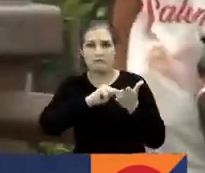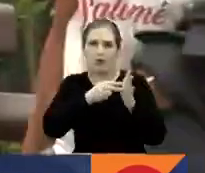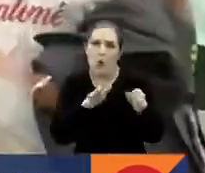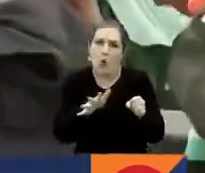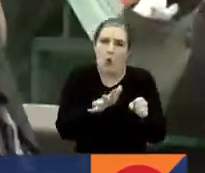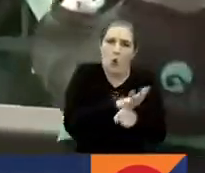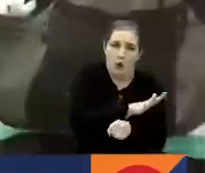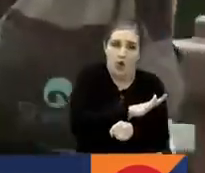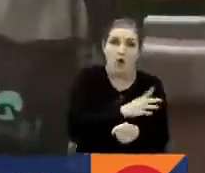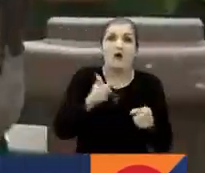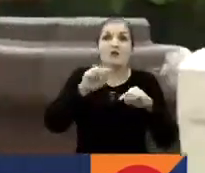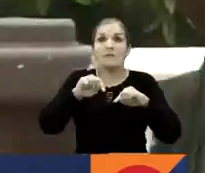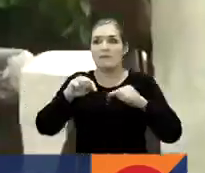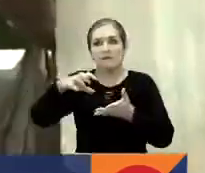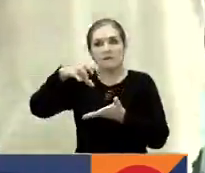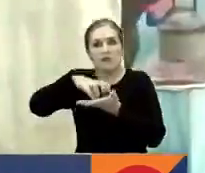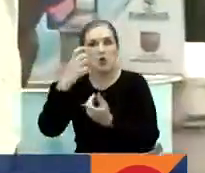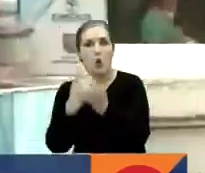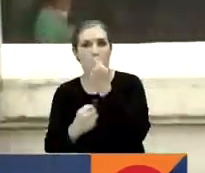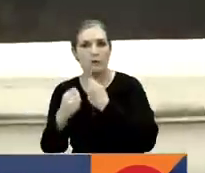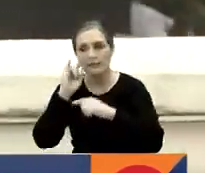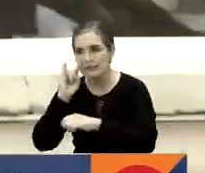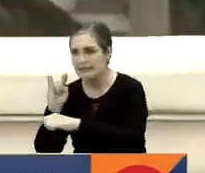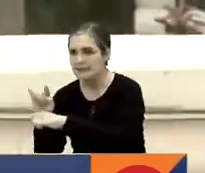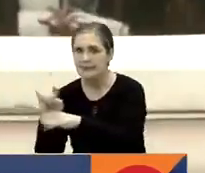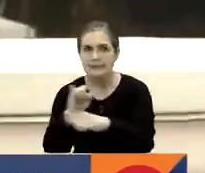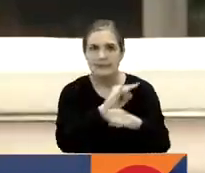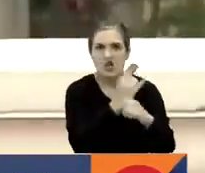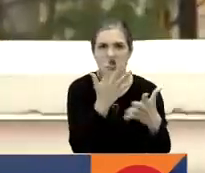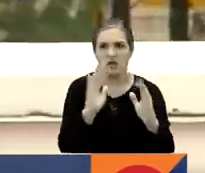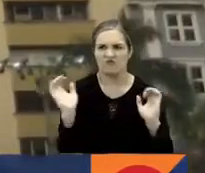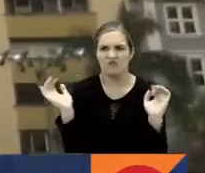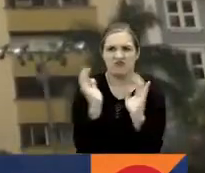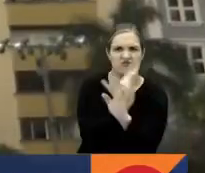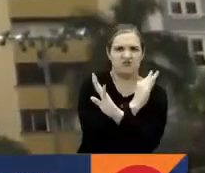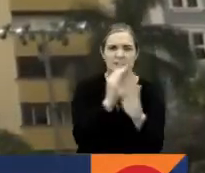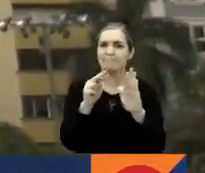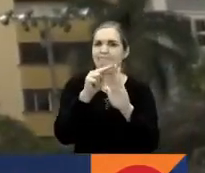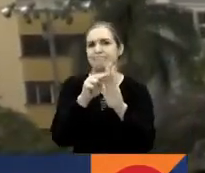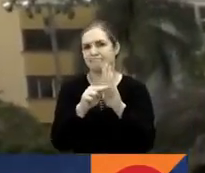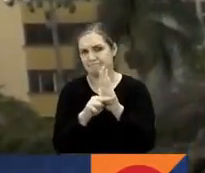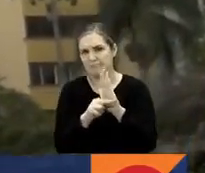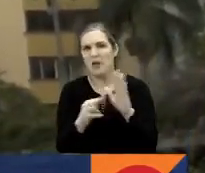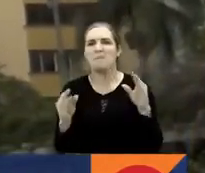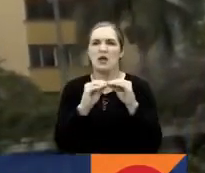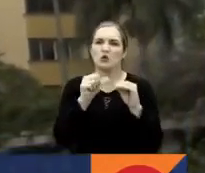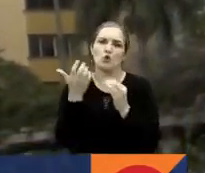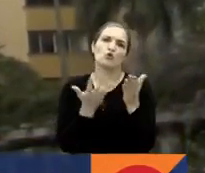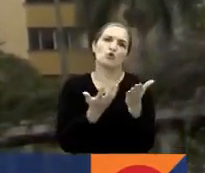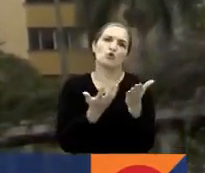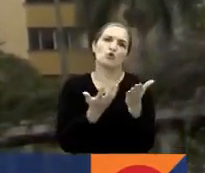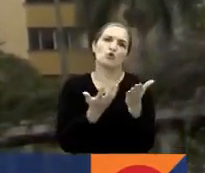lugares públicos como centros comerciales para evitar la aglomeración de personas y se han hecho otra serie de recomendaciones. Y por lo pronto, lo